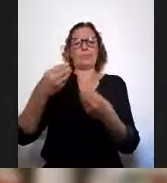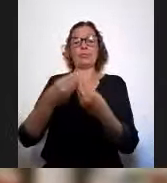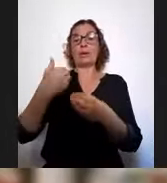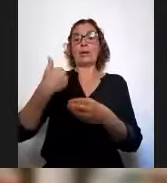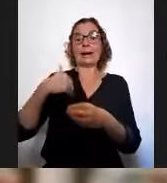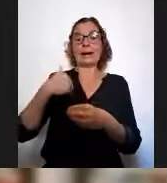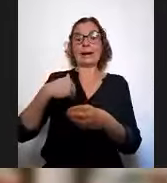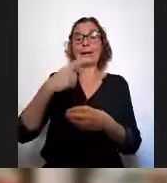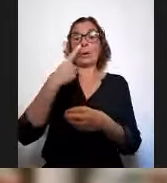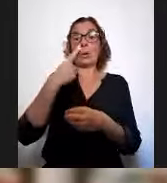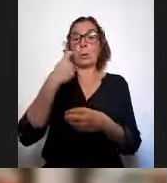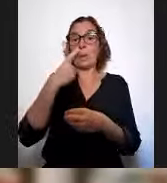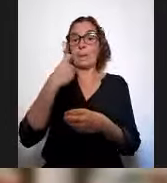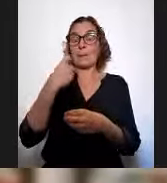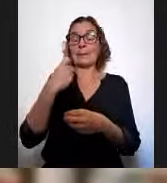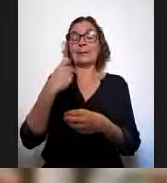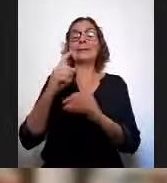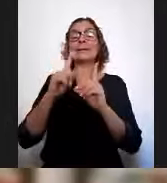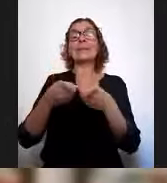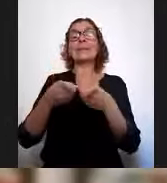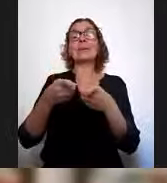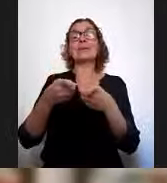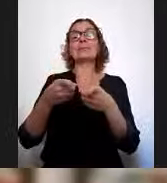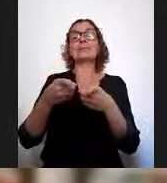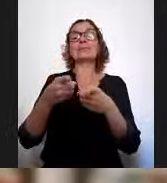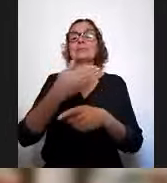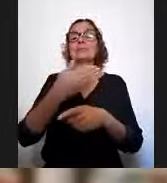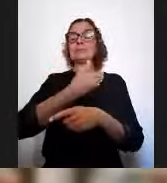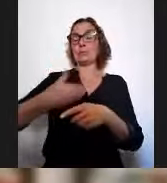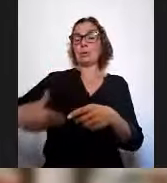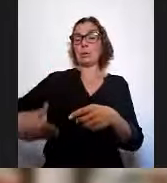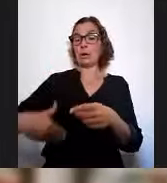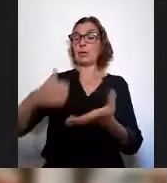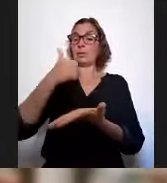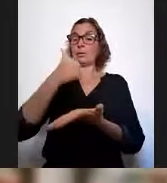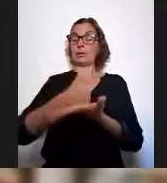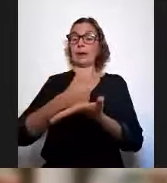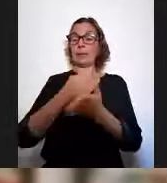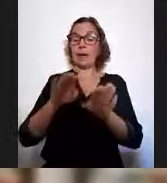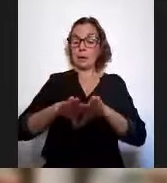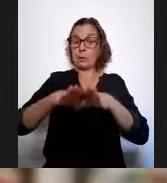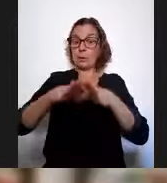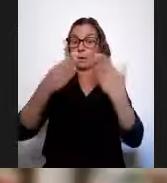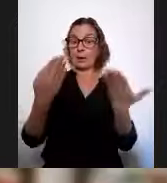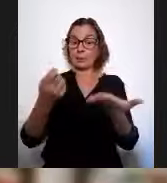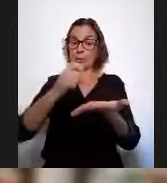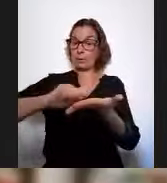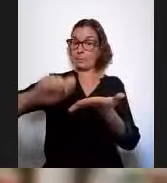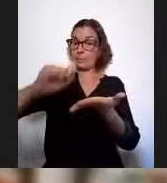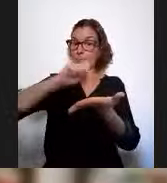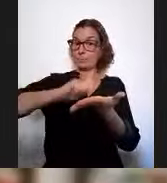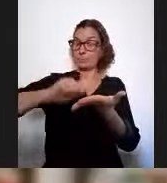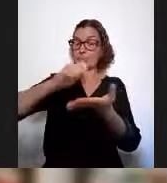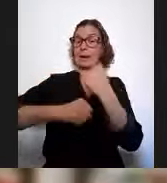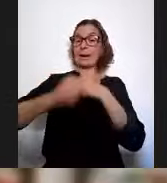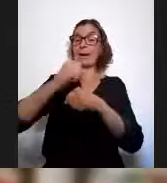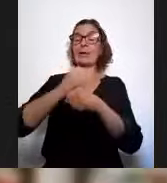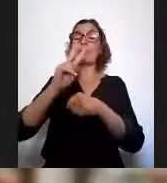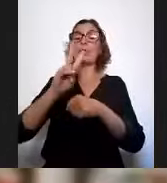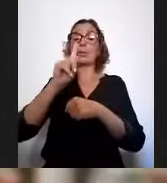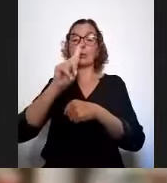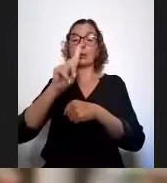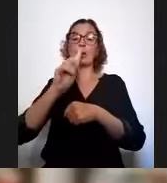también fue parte del gobierno. En un libro que él escribió en el 2004, nos dice, que